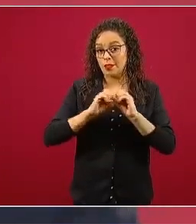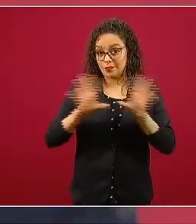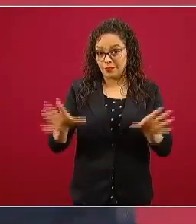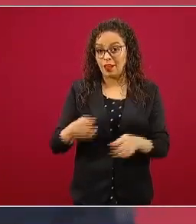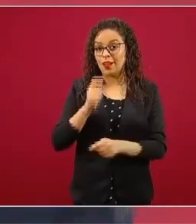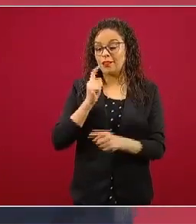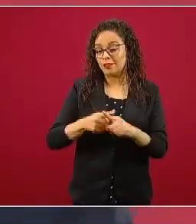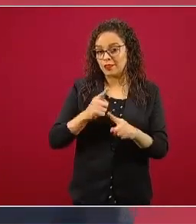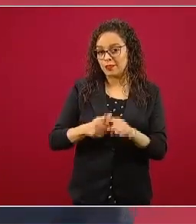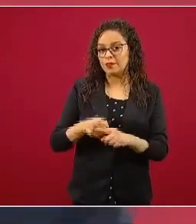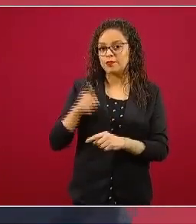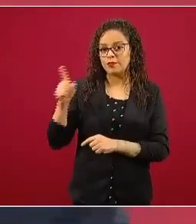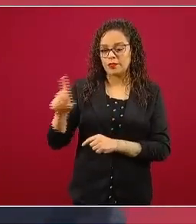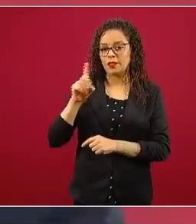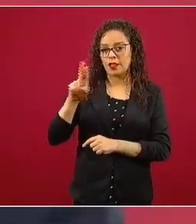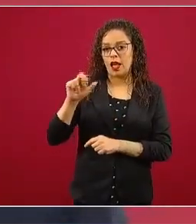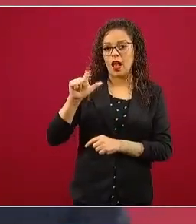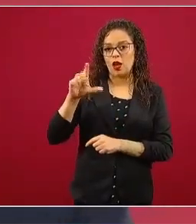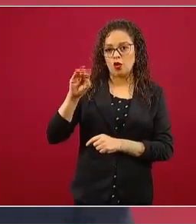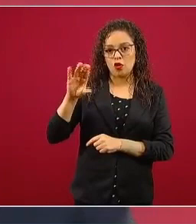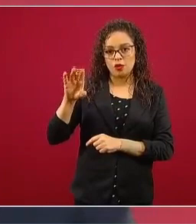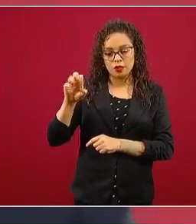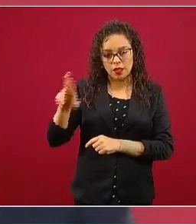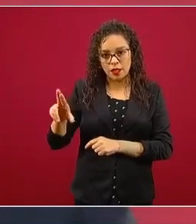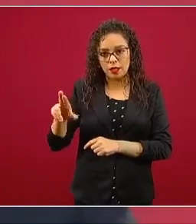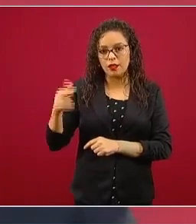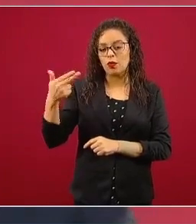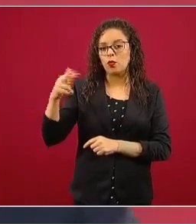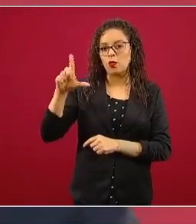Hugo López-Gatell y a todo el equipo